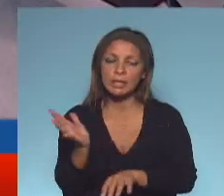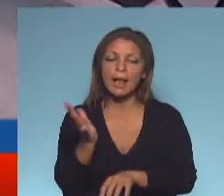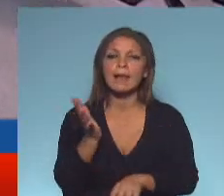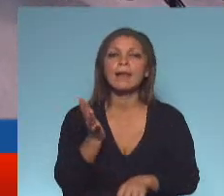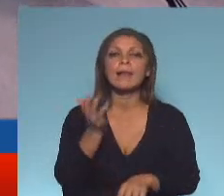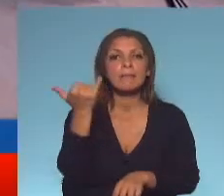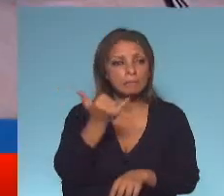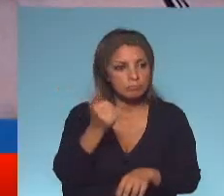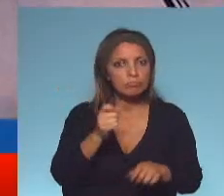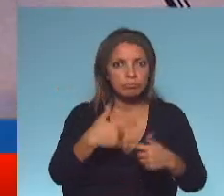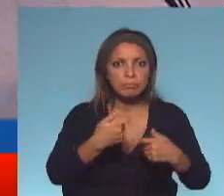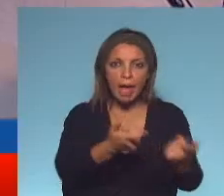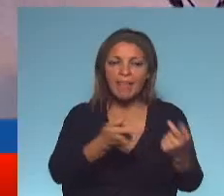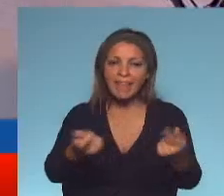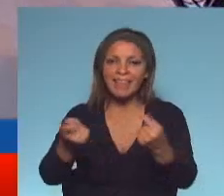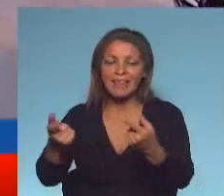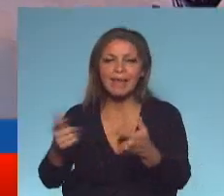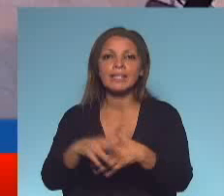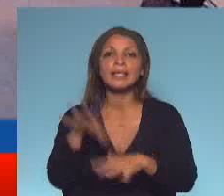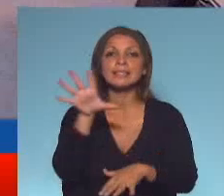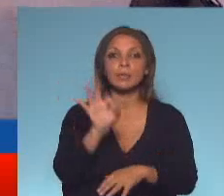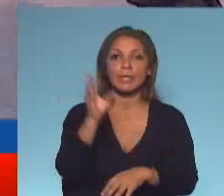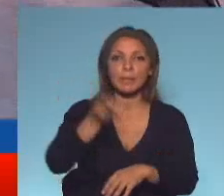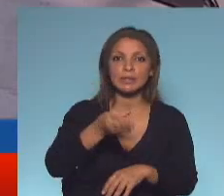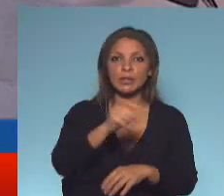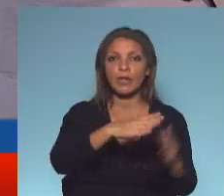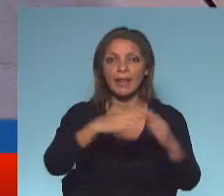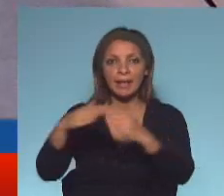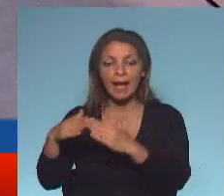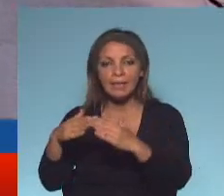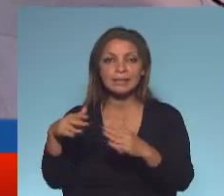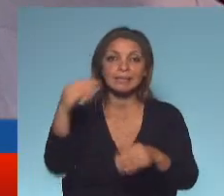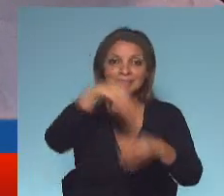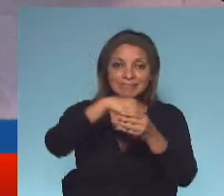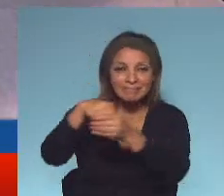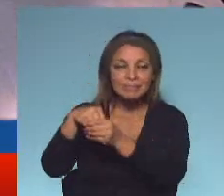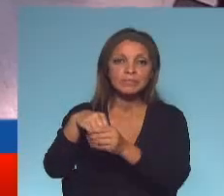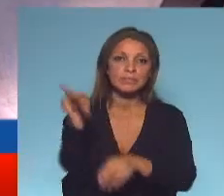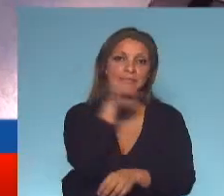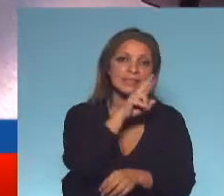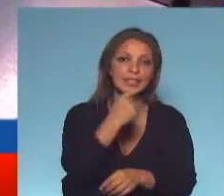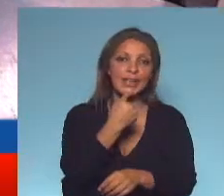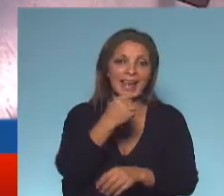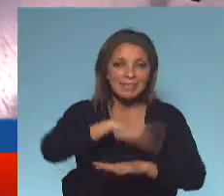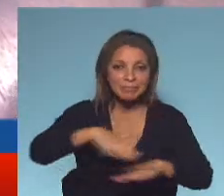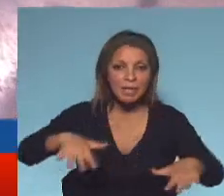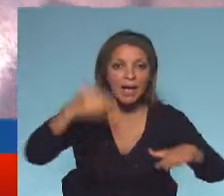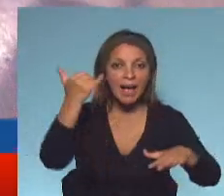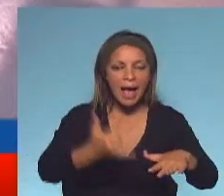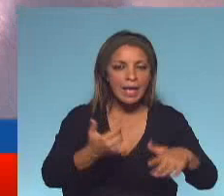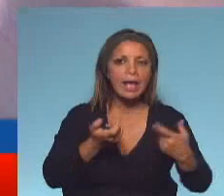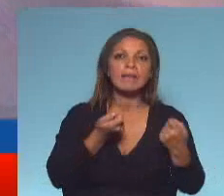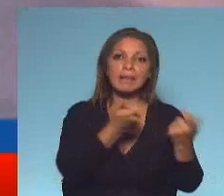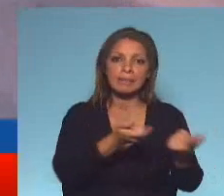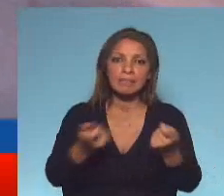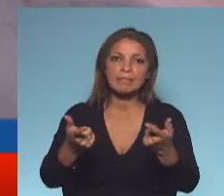alcance significativo y que más del 50% de los hogares con niñas y niños fue impactado con alguna medida de protección de